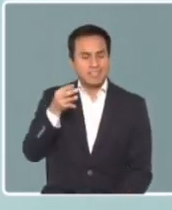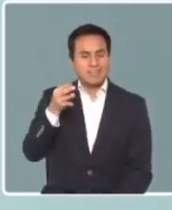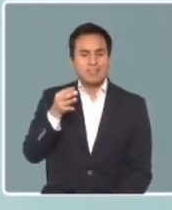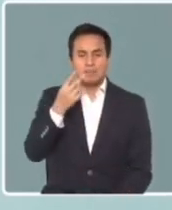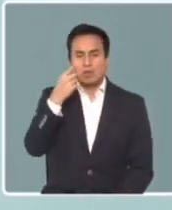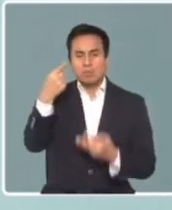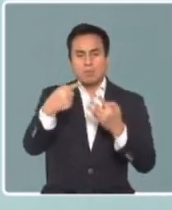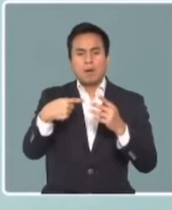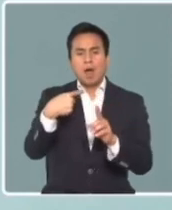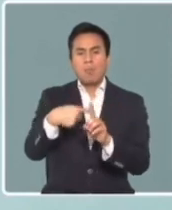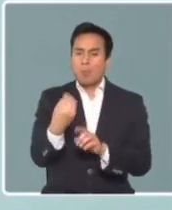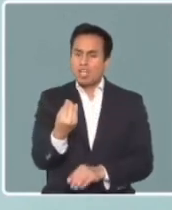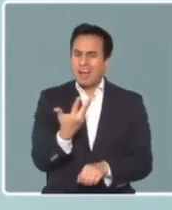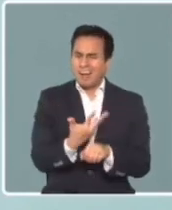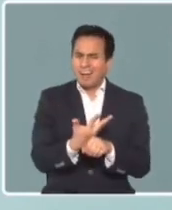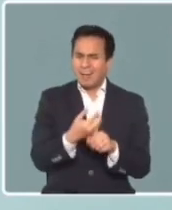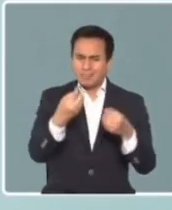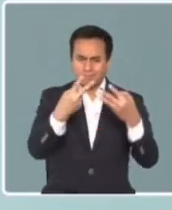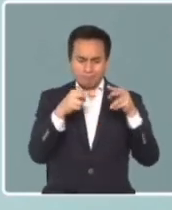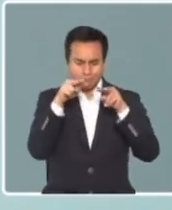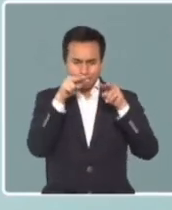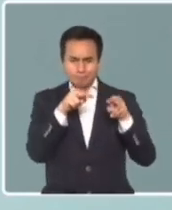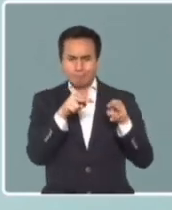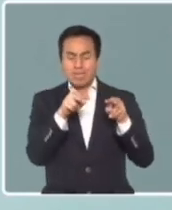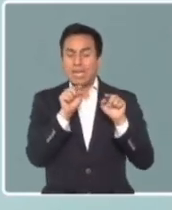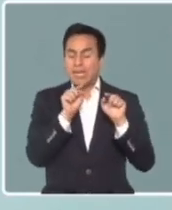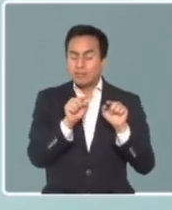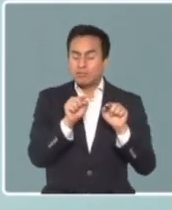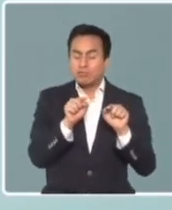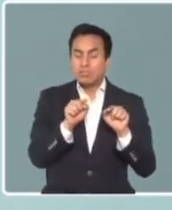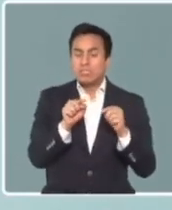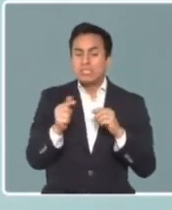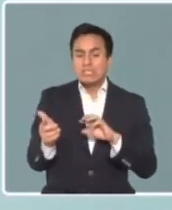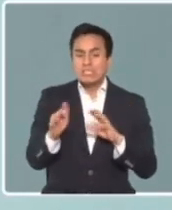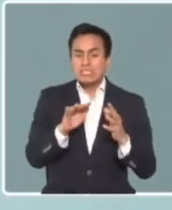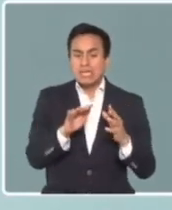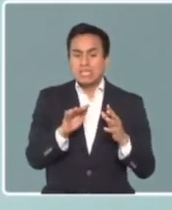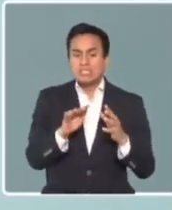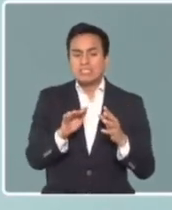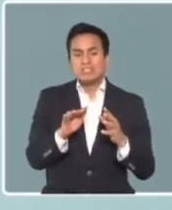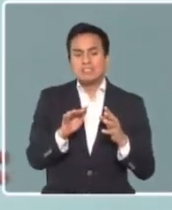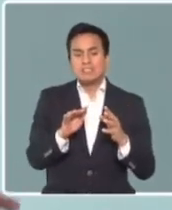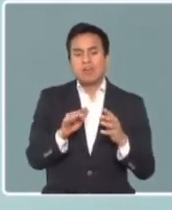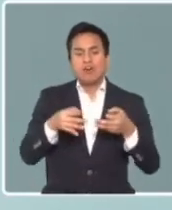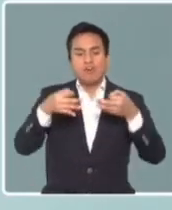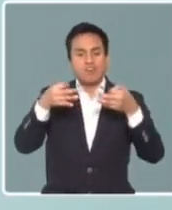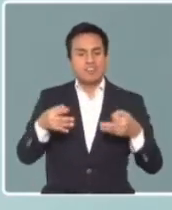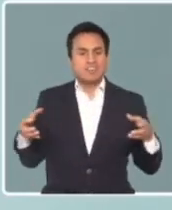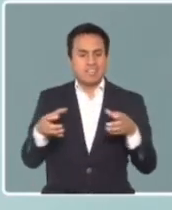Miremos todas las cosas buenas que tenemos. Eso es algo que quizás, claro, cuando uno es oficialista se aprende